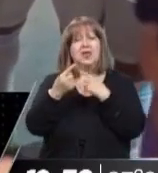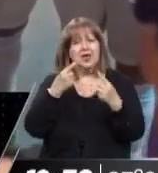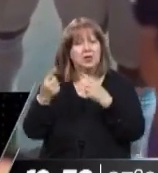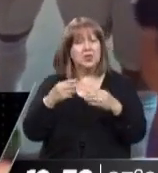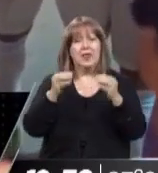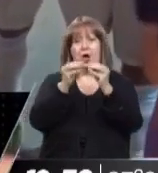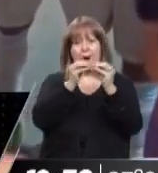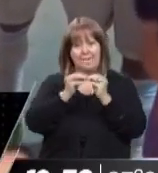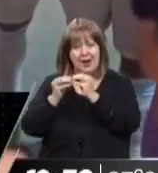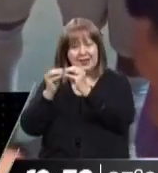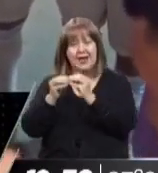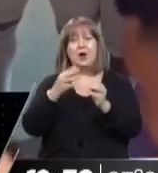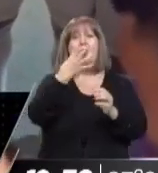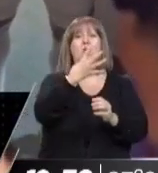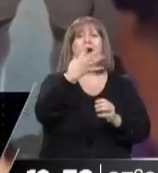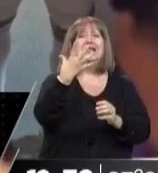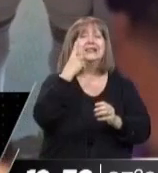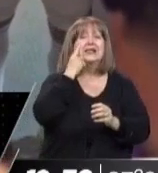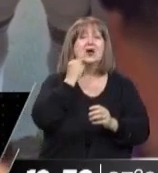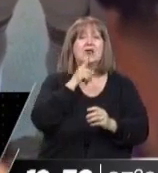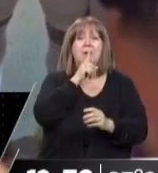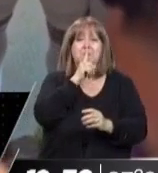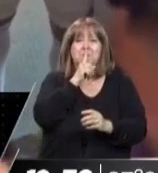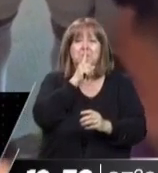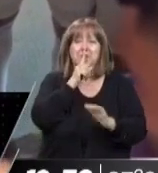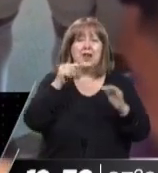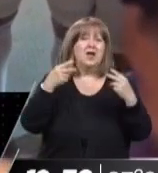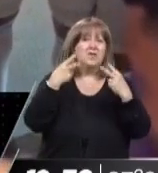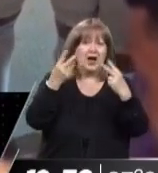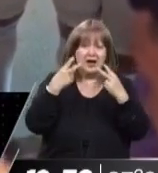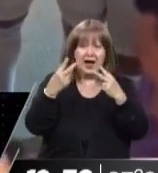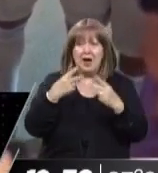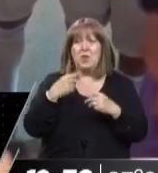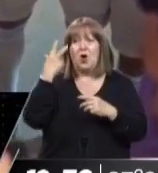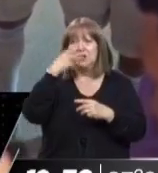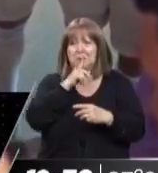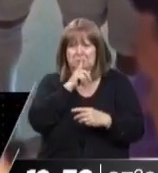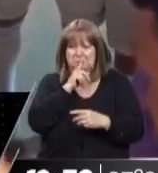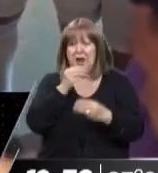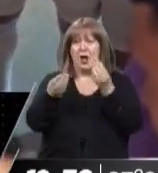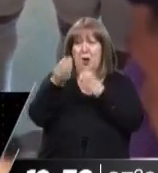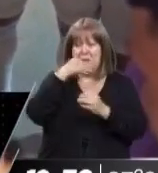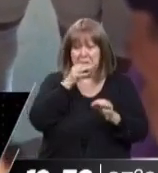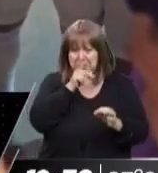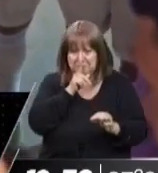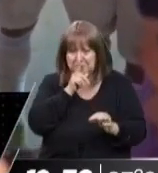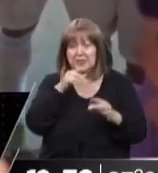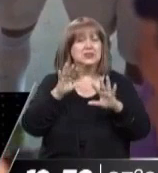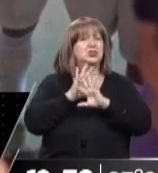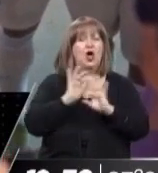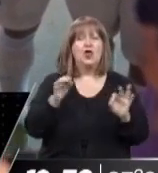muchísimo. 45 días donde no nos quejamos de los viajes, de la comida, de los hoteles, de las canchas, de nada,